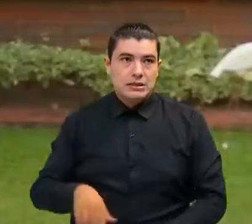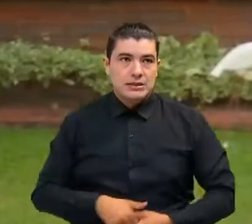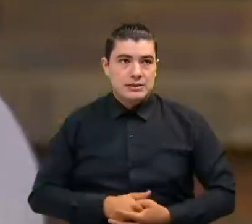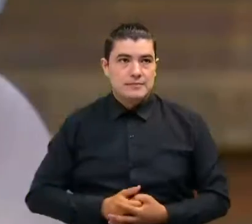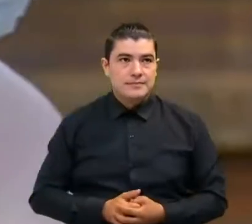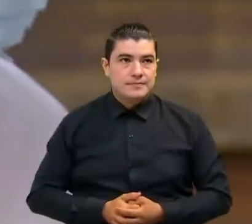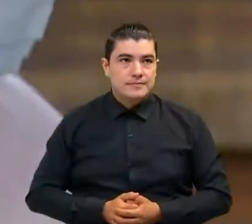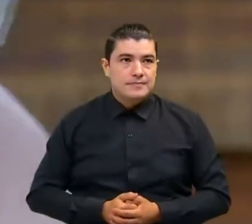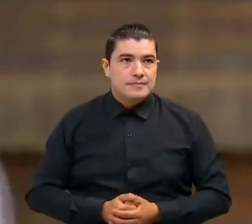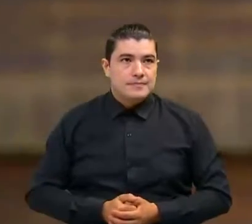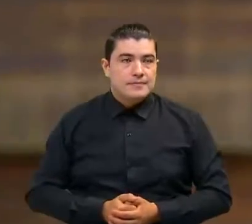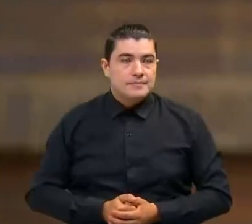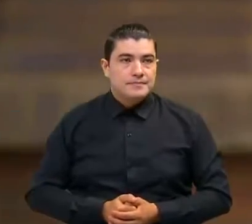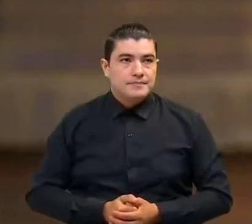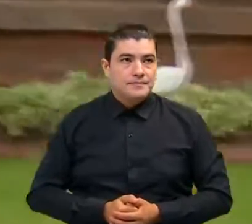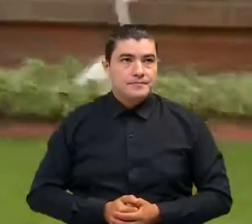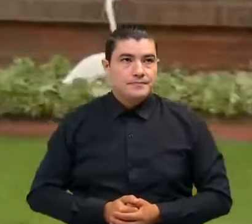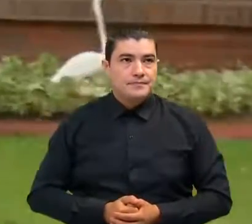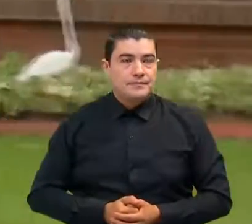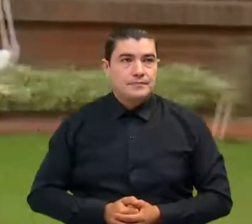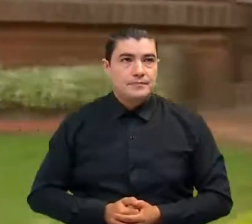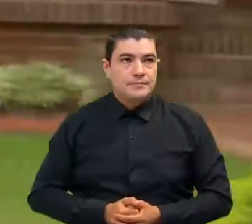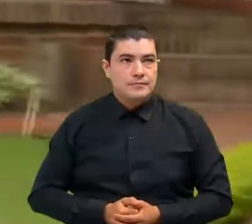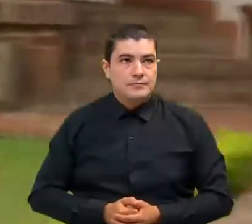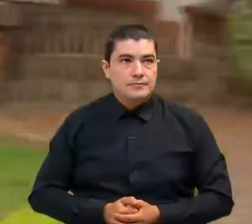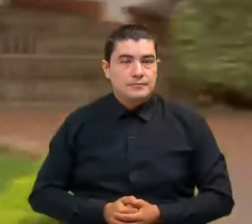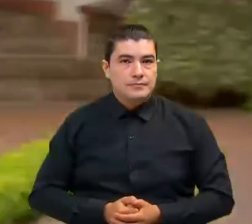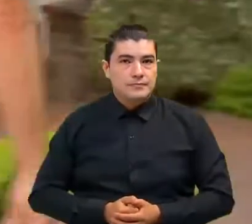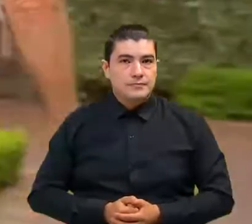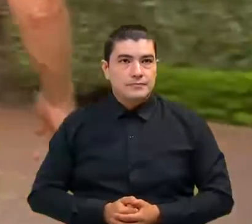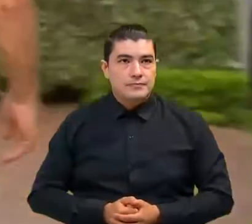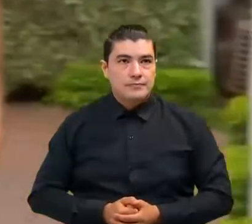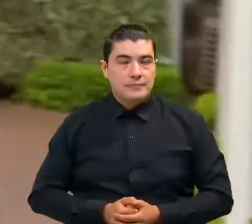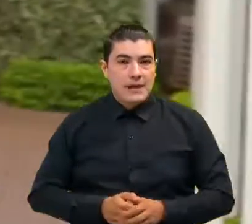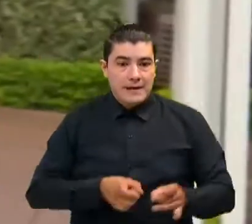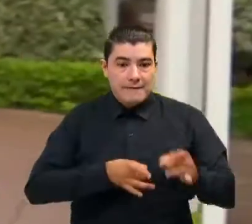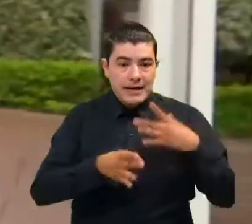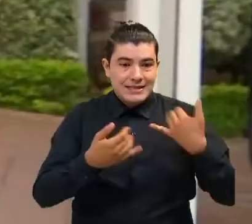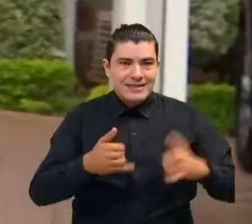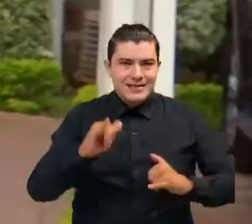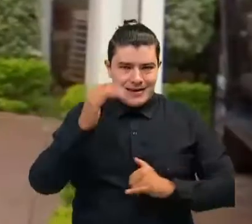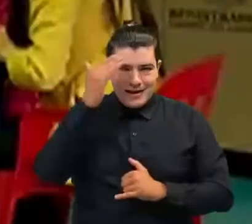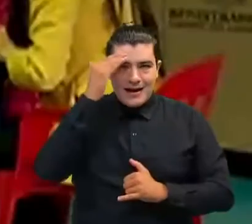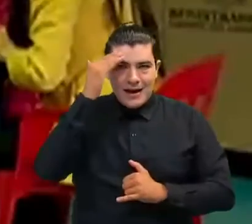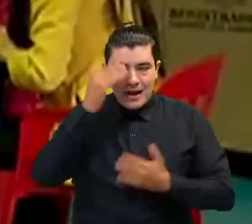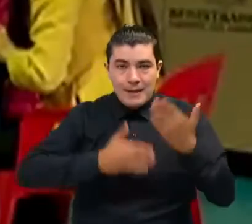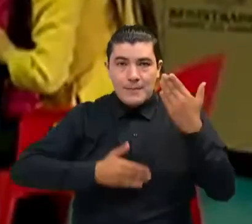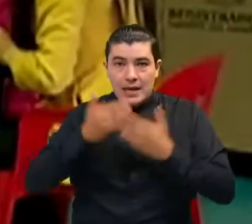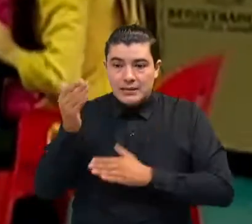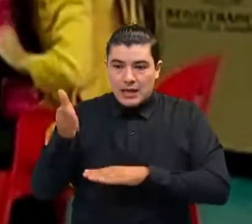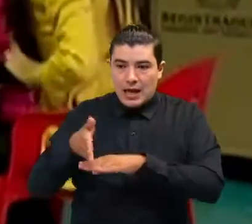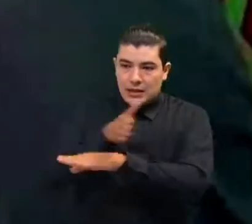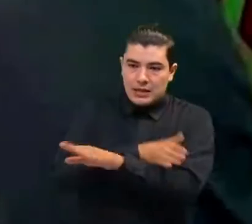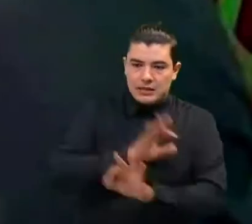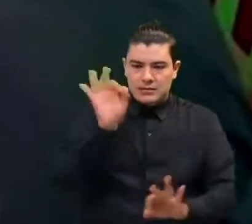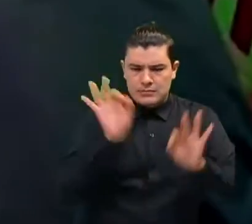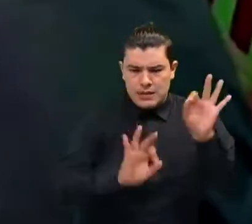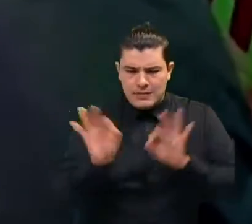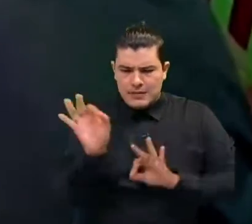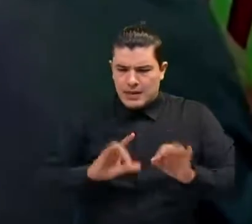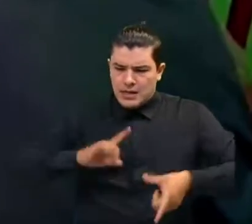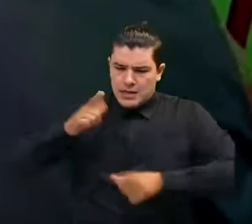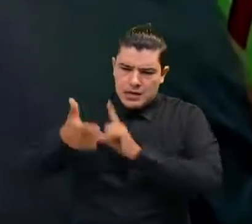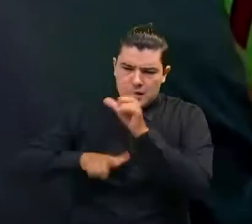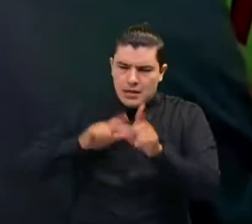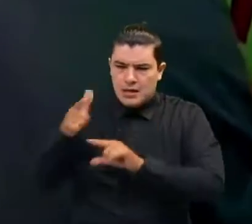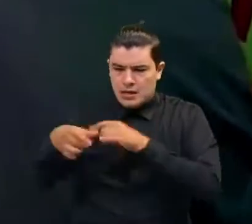Jairo Yáñez en la ciudad de Cúcuta. Una vez establecida la fecha, se espera que inicien con la logística para preparar esta